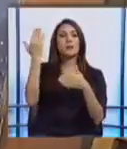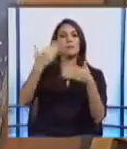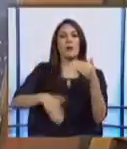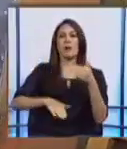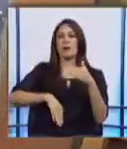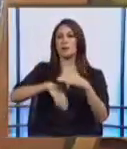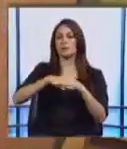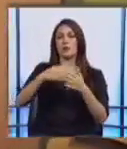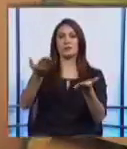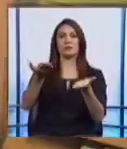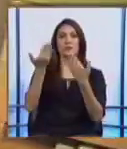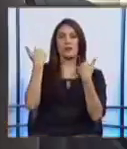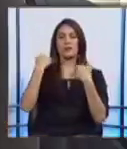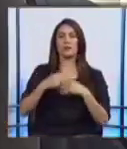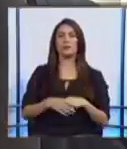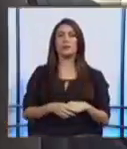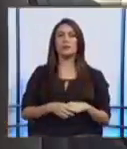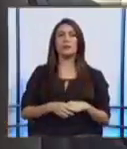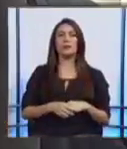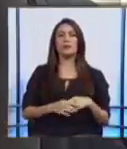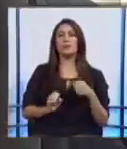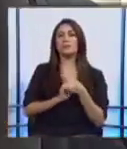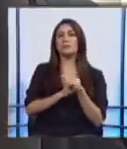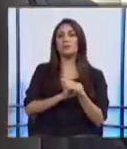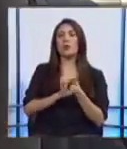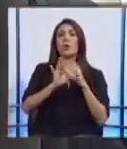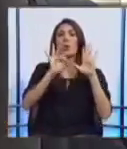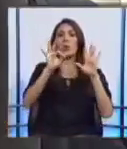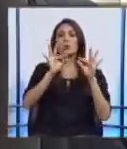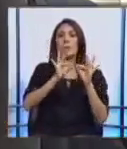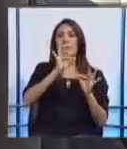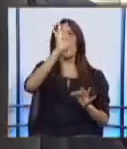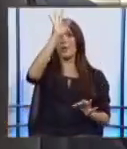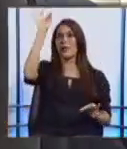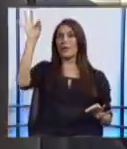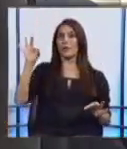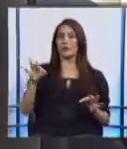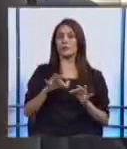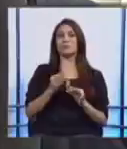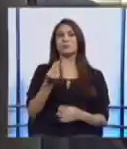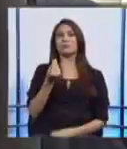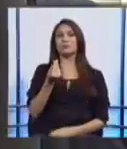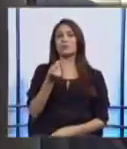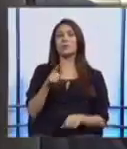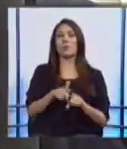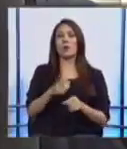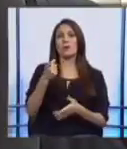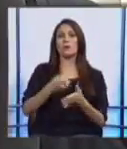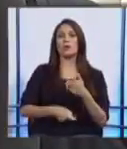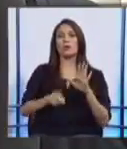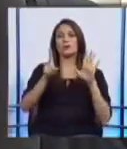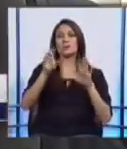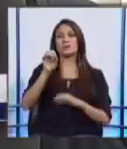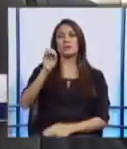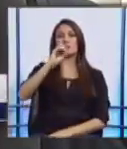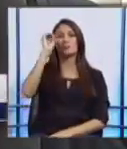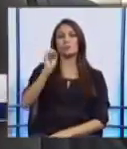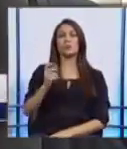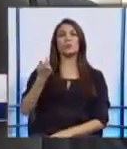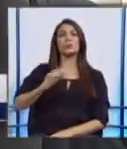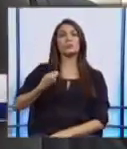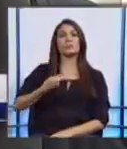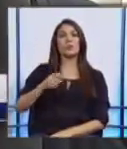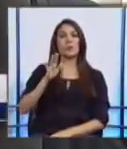propaganda política. Elementos publicitarios mayores de 8 metros cuadrados tienen el valor de la sanción de un 60% del salario básico